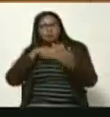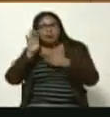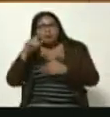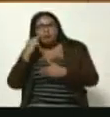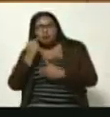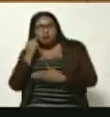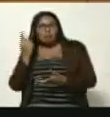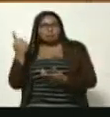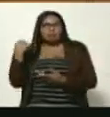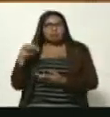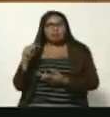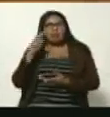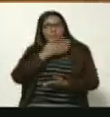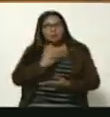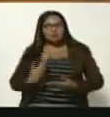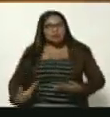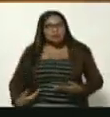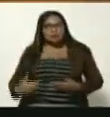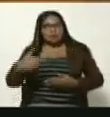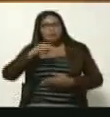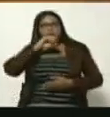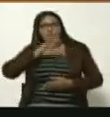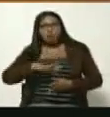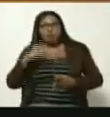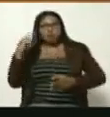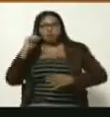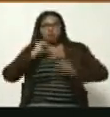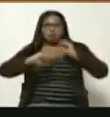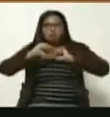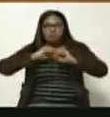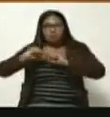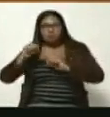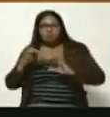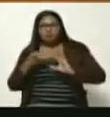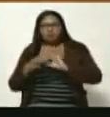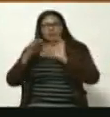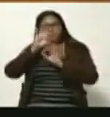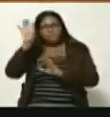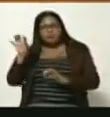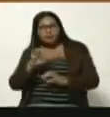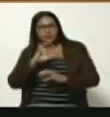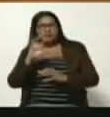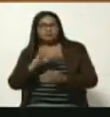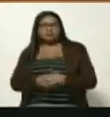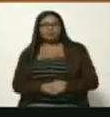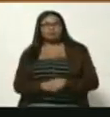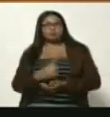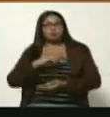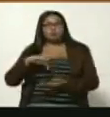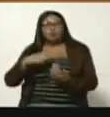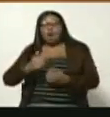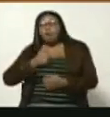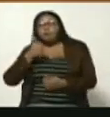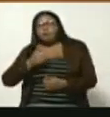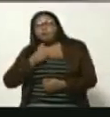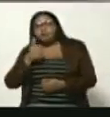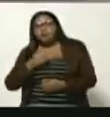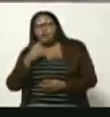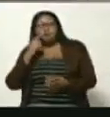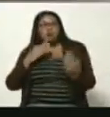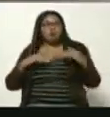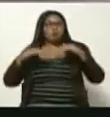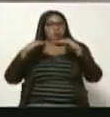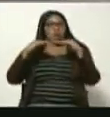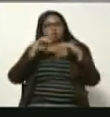tenía la presidencia de este histórico movimiento de países no alineados. Aprovechamos igualmente